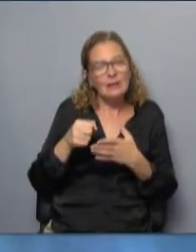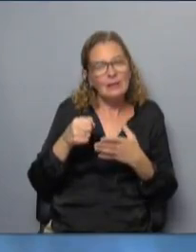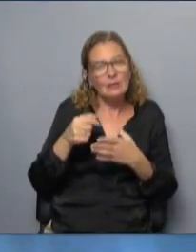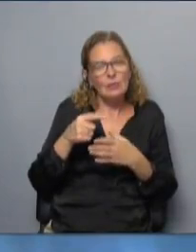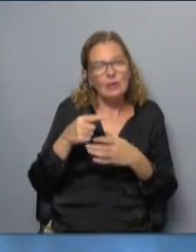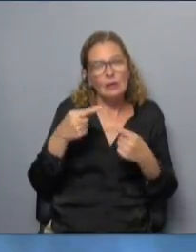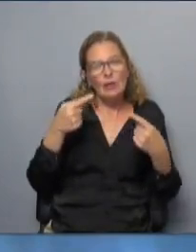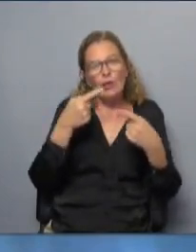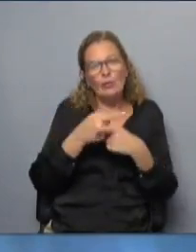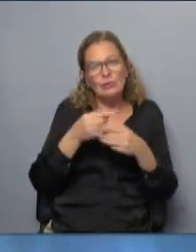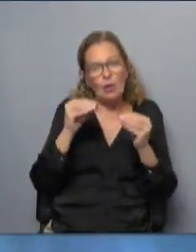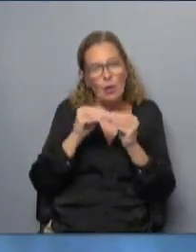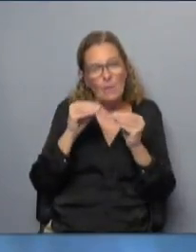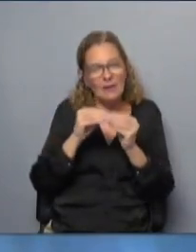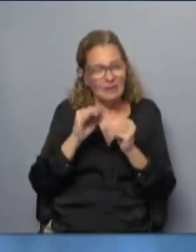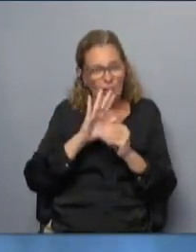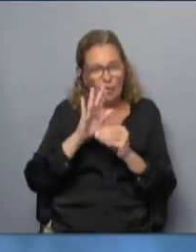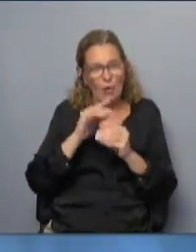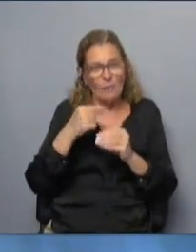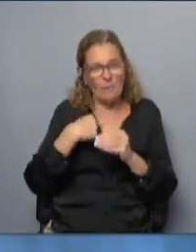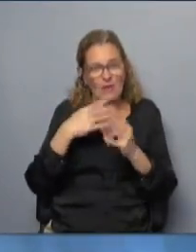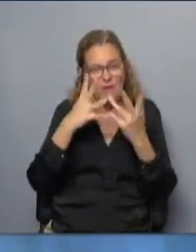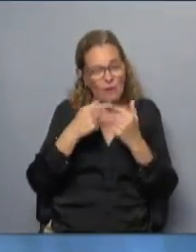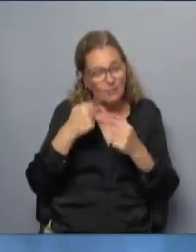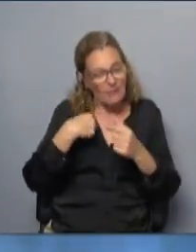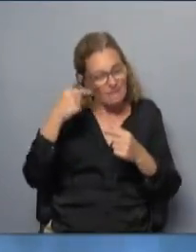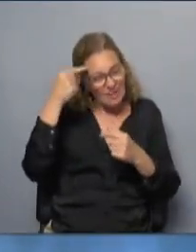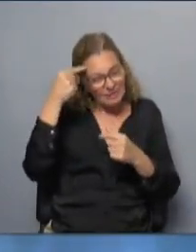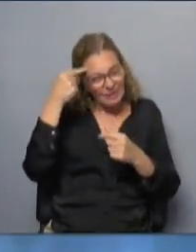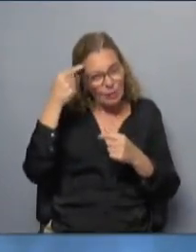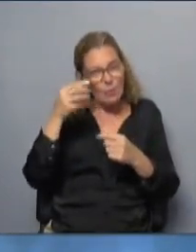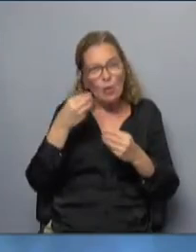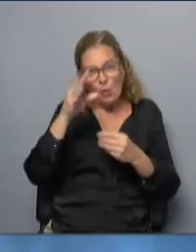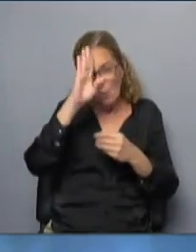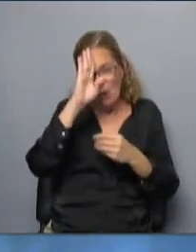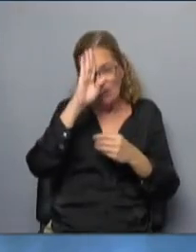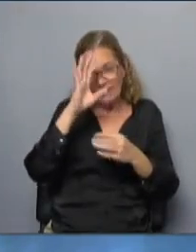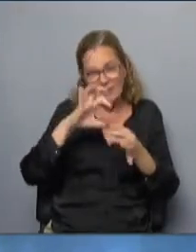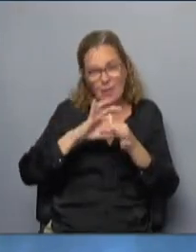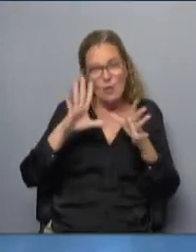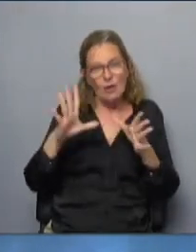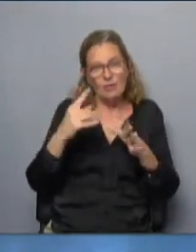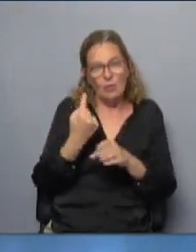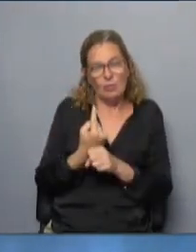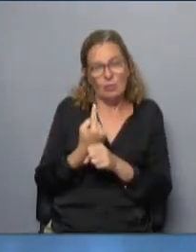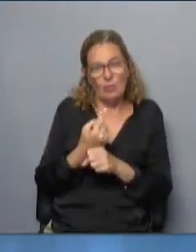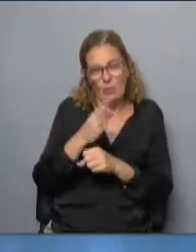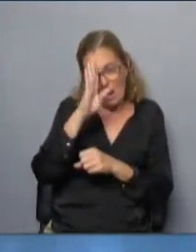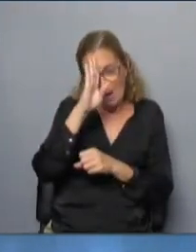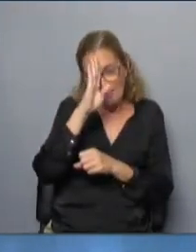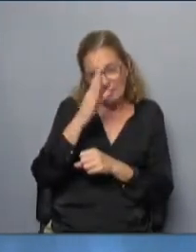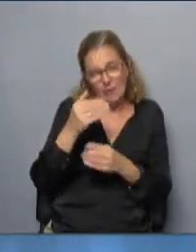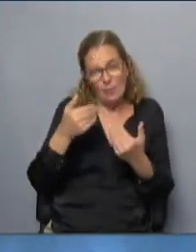compañeros que tiene otras no simplemente en mi concepción de decir cómo aprende la democracia uno esa es la pregunta